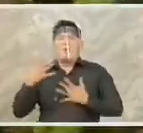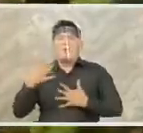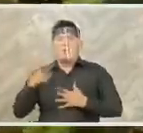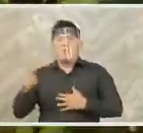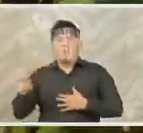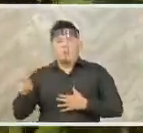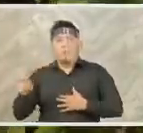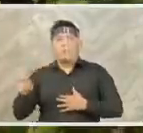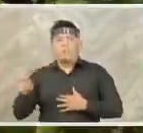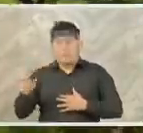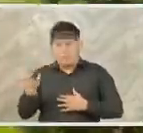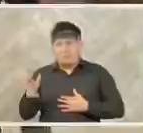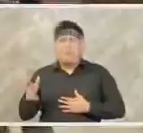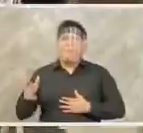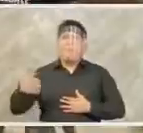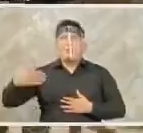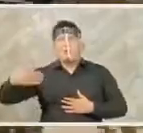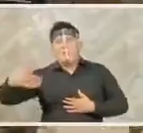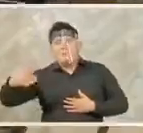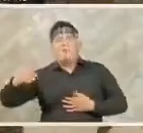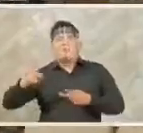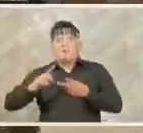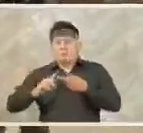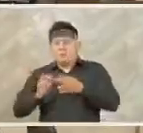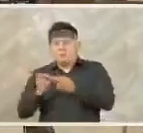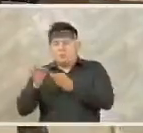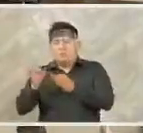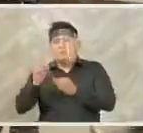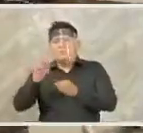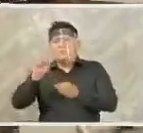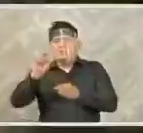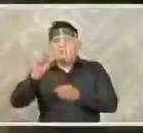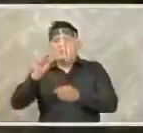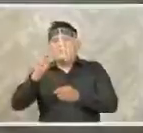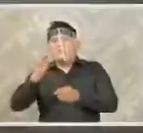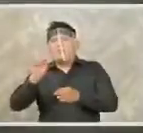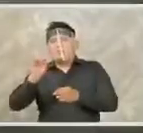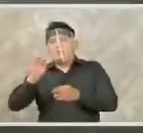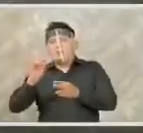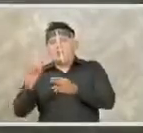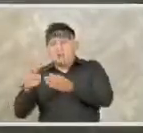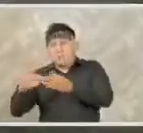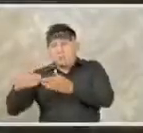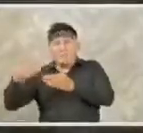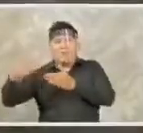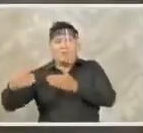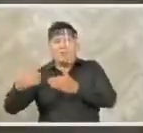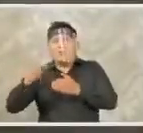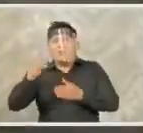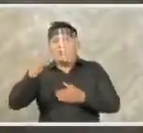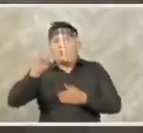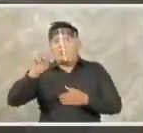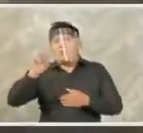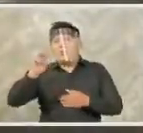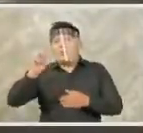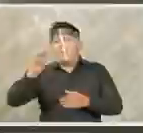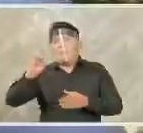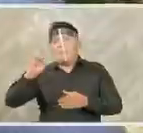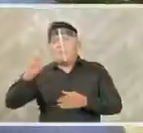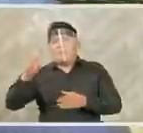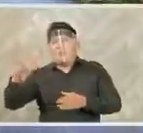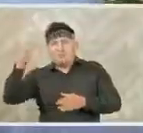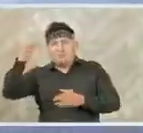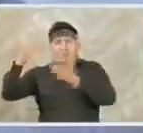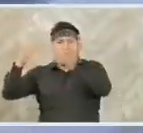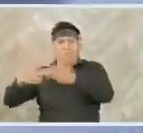esa vía, llegamos a San Faustino, después a Guaramito, que limita con Venezuela, corregimientos muy ganaderos. Por otro lado, si salimos hacia